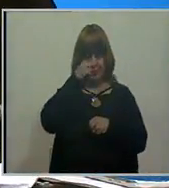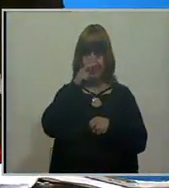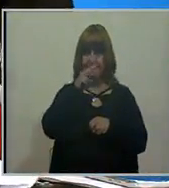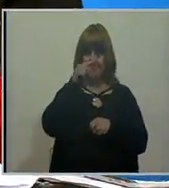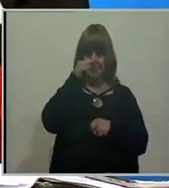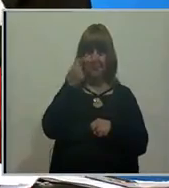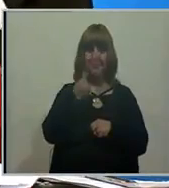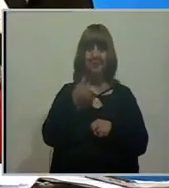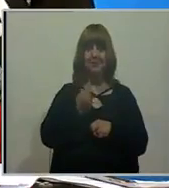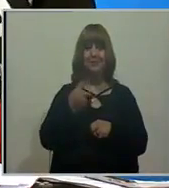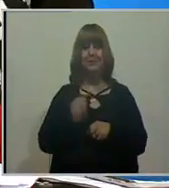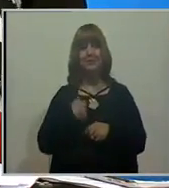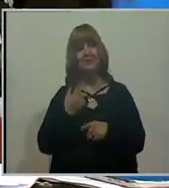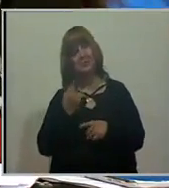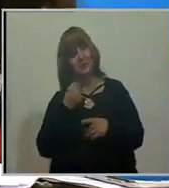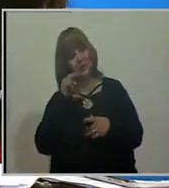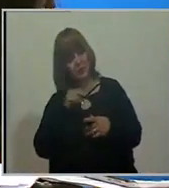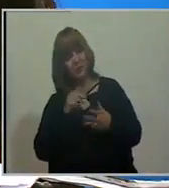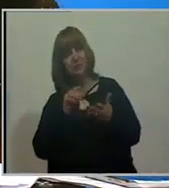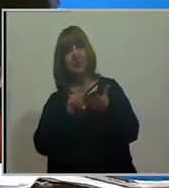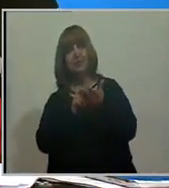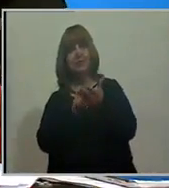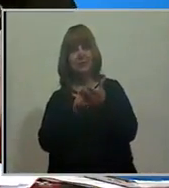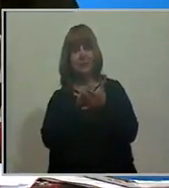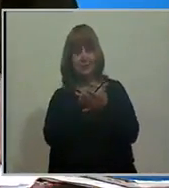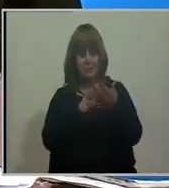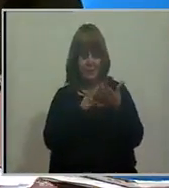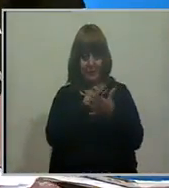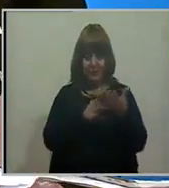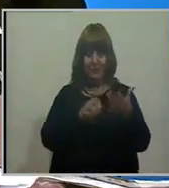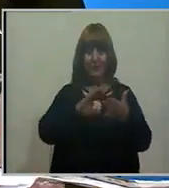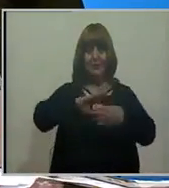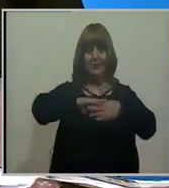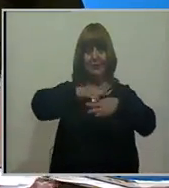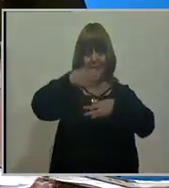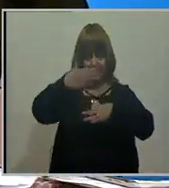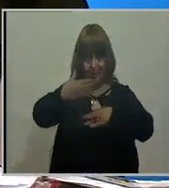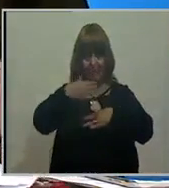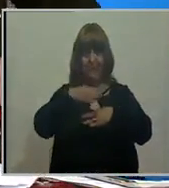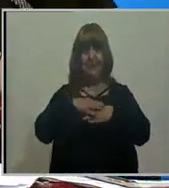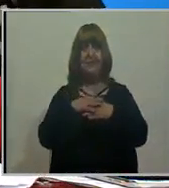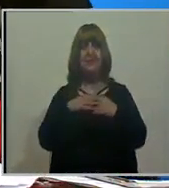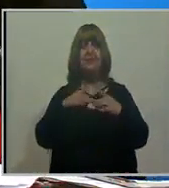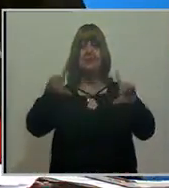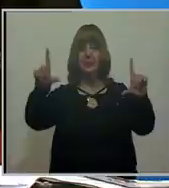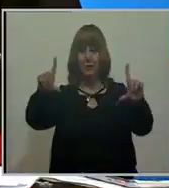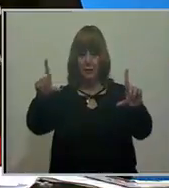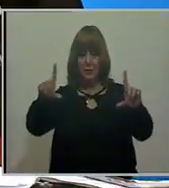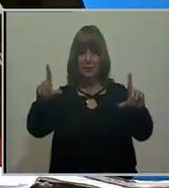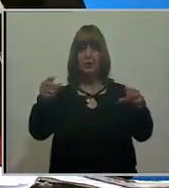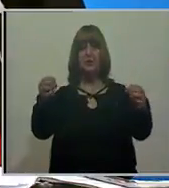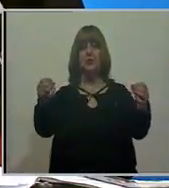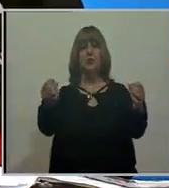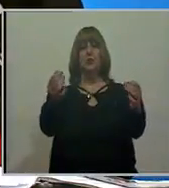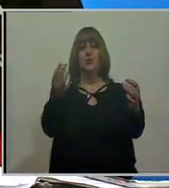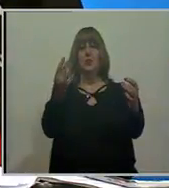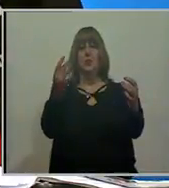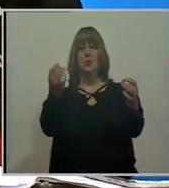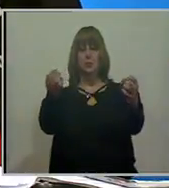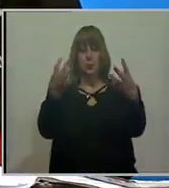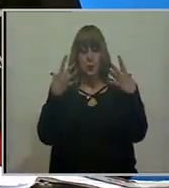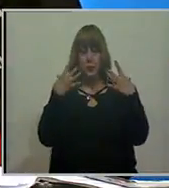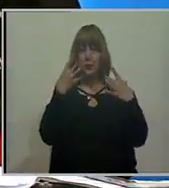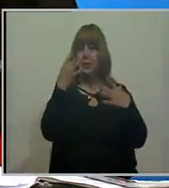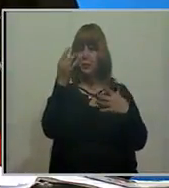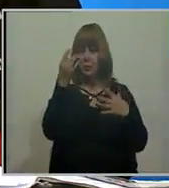7:27. Mur, yo te veo con el celular, con la tablet. ¿Dónde están bien tus lentes? ¿Acá? Ah, se lo pido por favor, porque... No, acá, porque si los